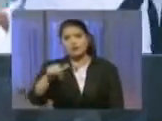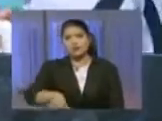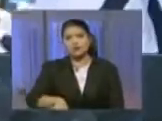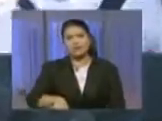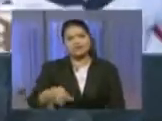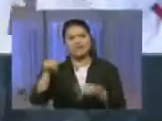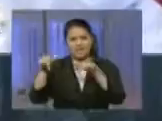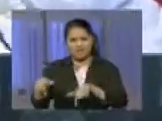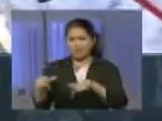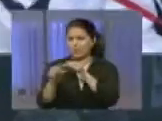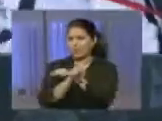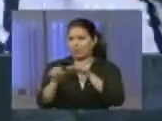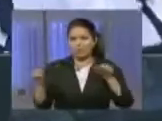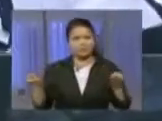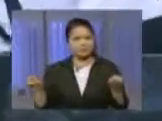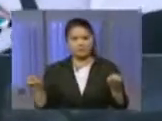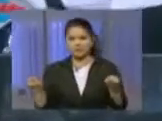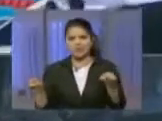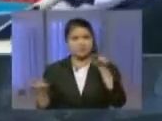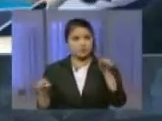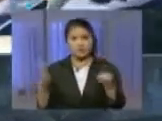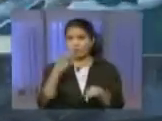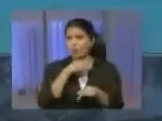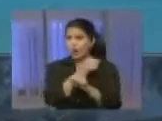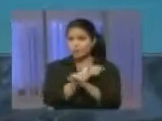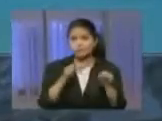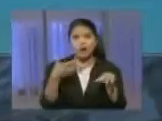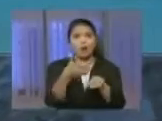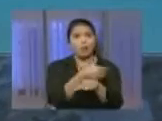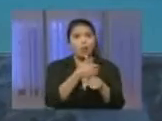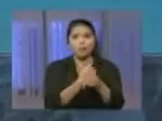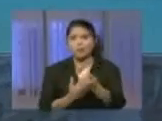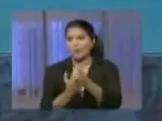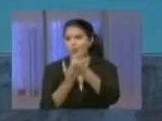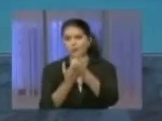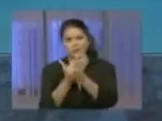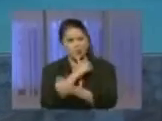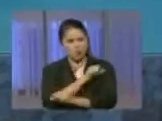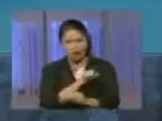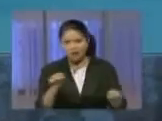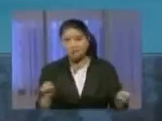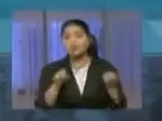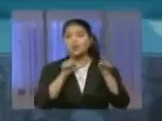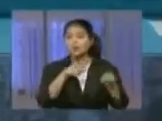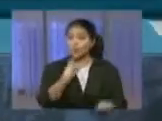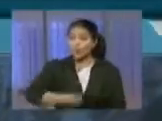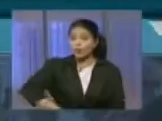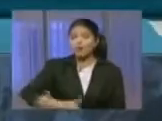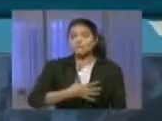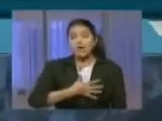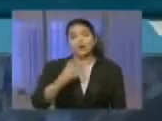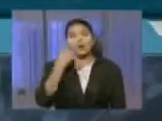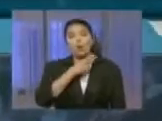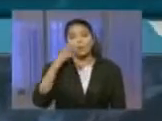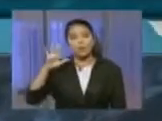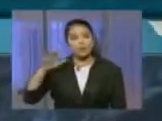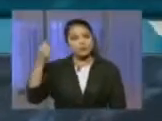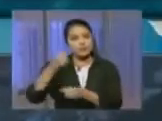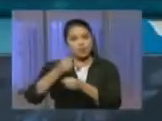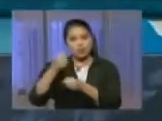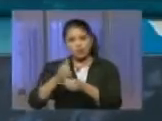sido posible sin el apoyo del gobierno revolucionario de usted de su compromiso con la clase